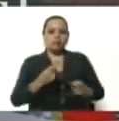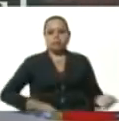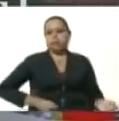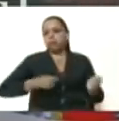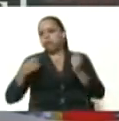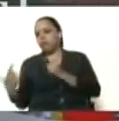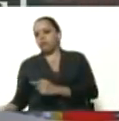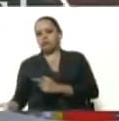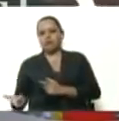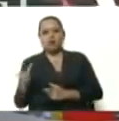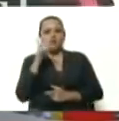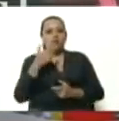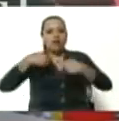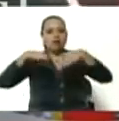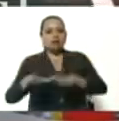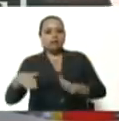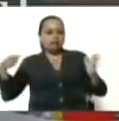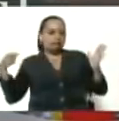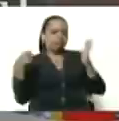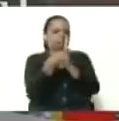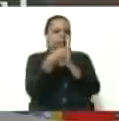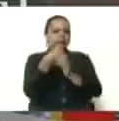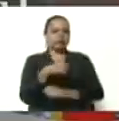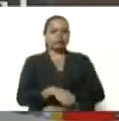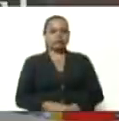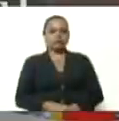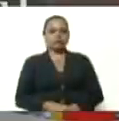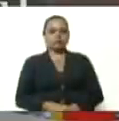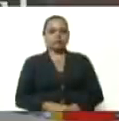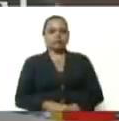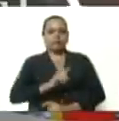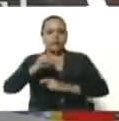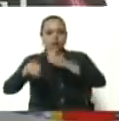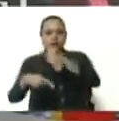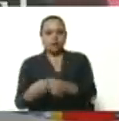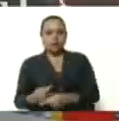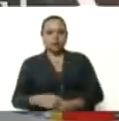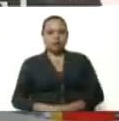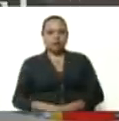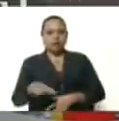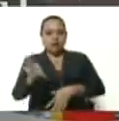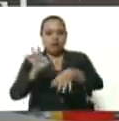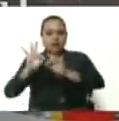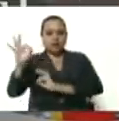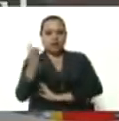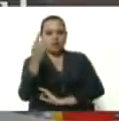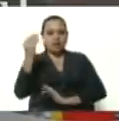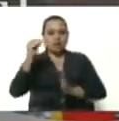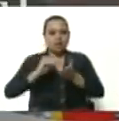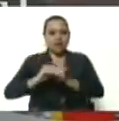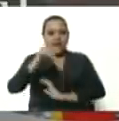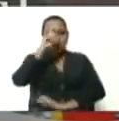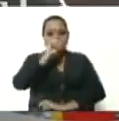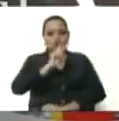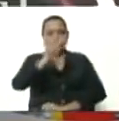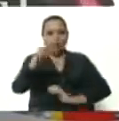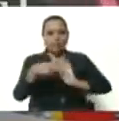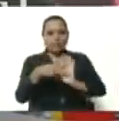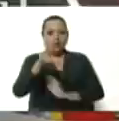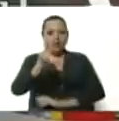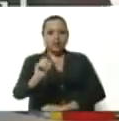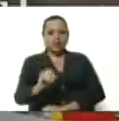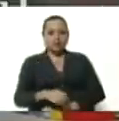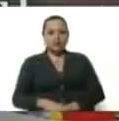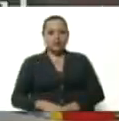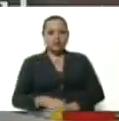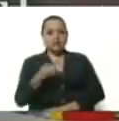del abstencionismo y se estrelló. Luego la elegimos por tercera vez en el año 2010 y hubo un